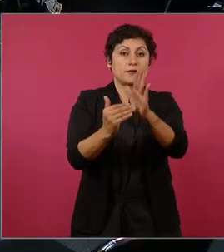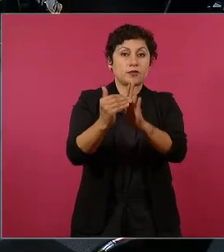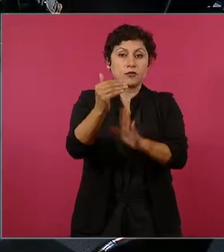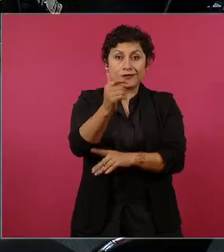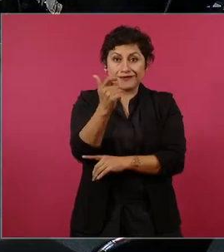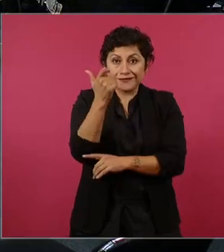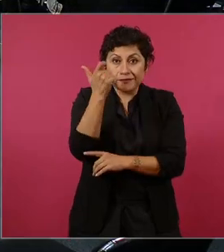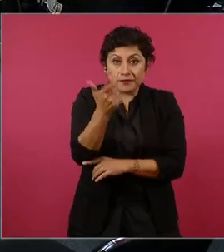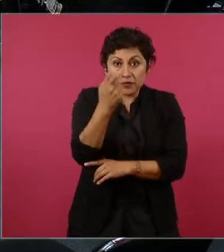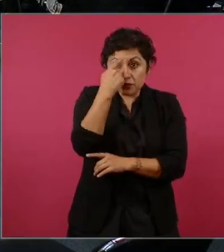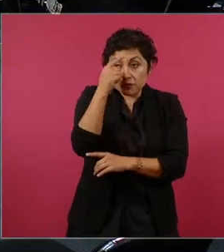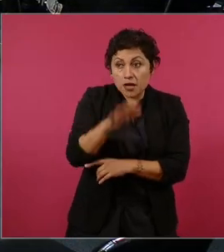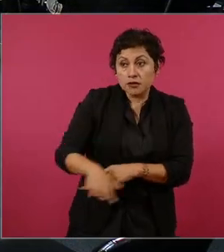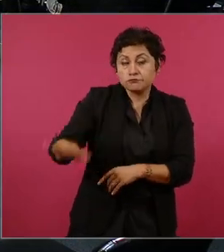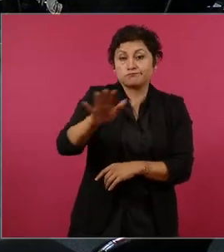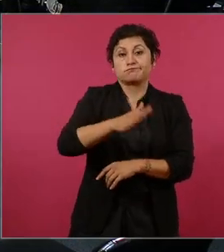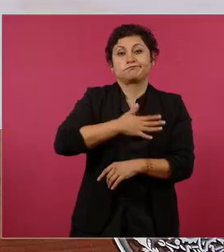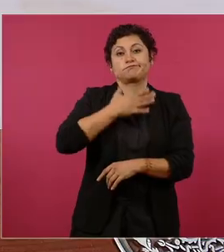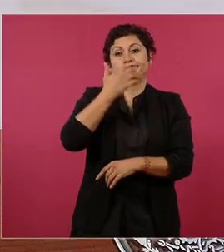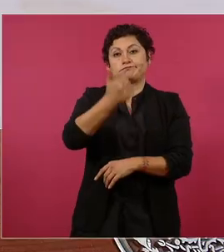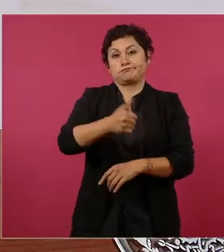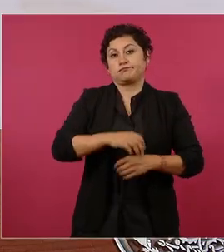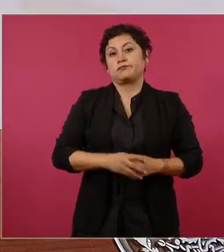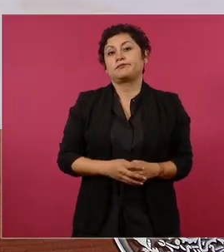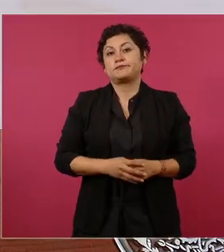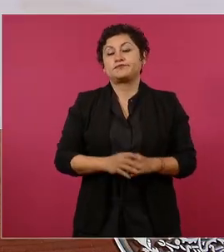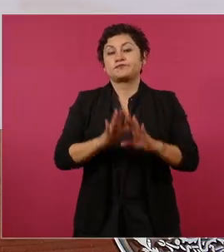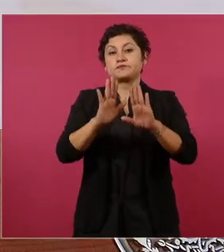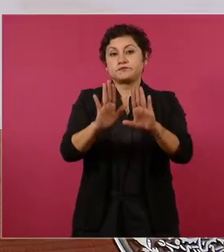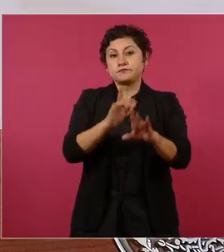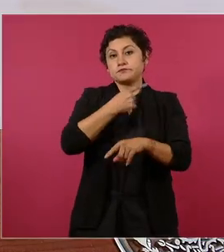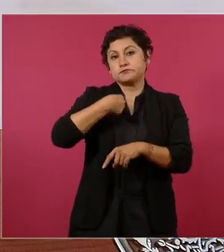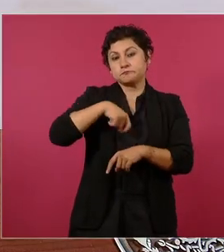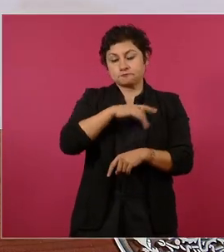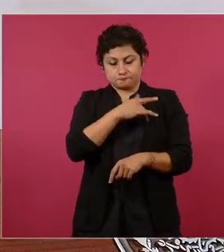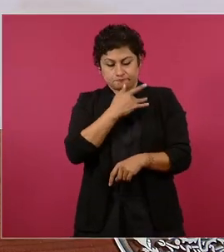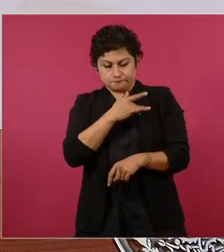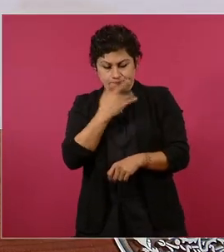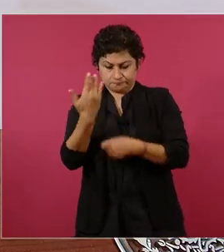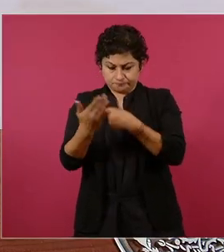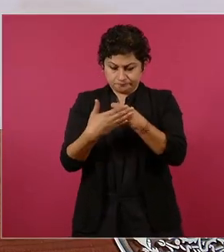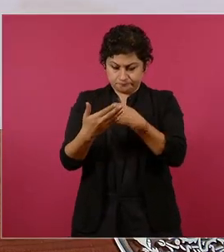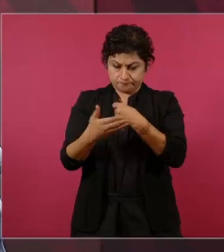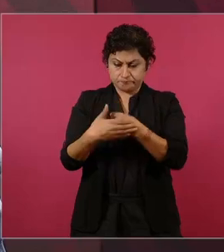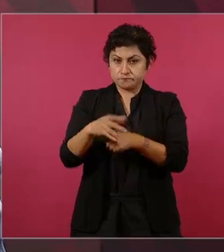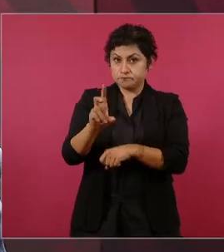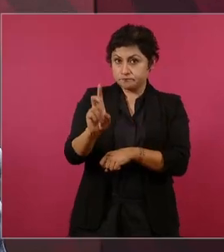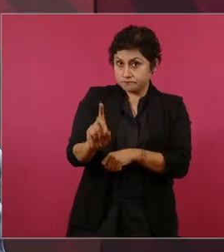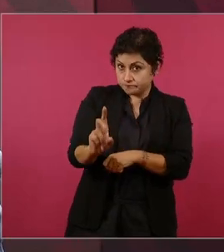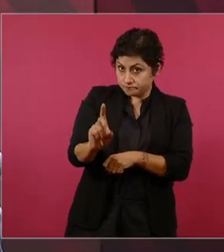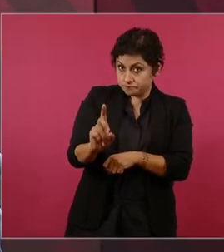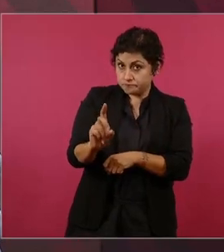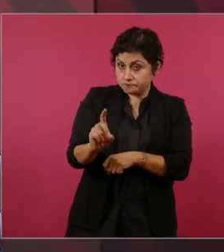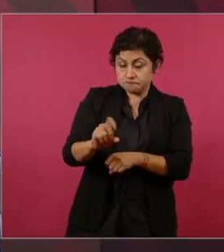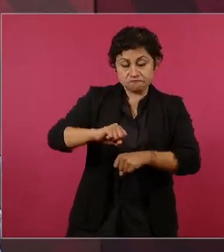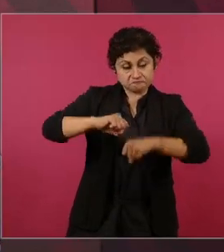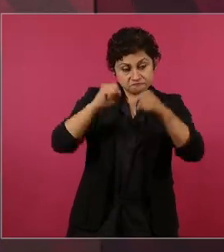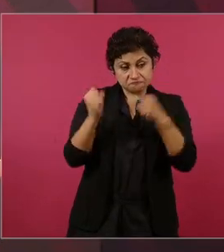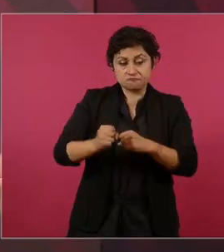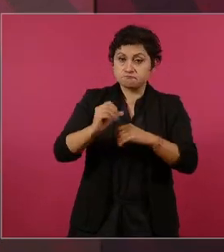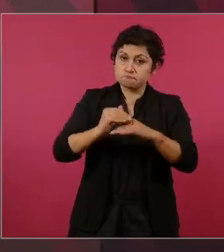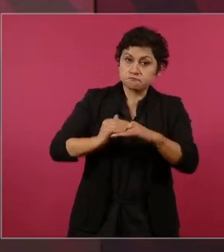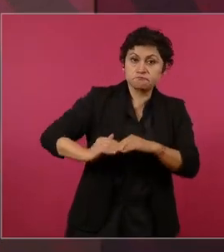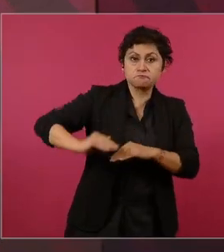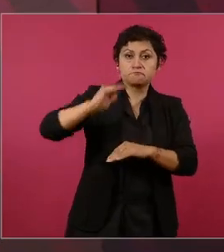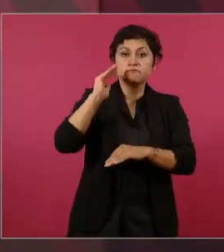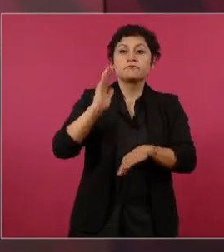Y tenemos proyectado que para el 30 va a llegar a 160 mil millones de dólares. Pero de